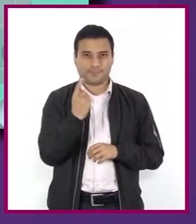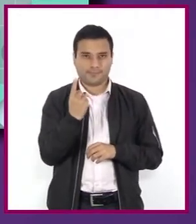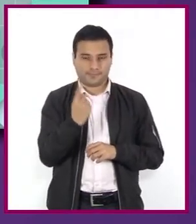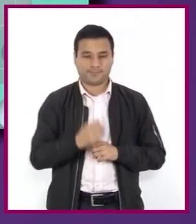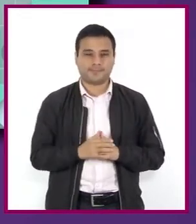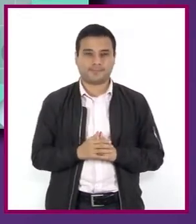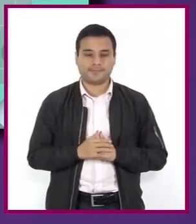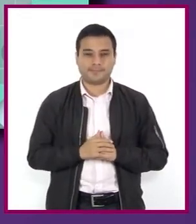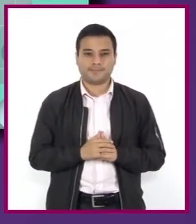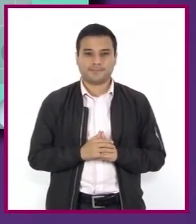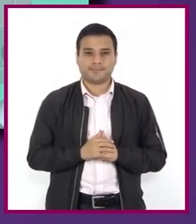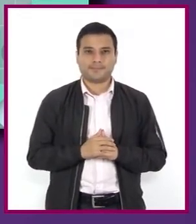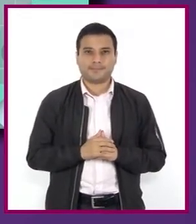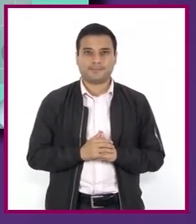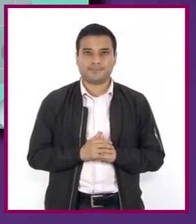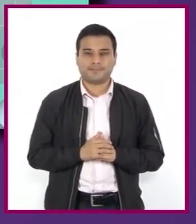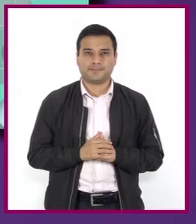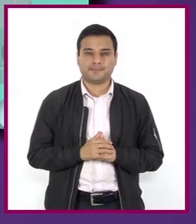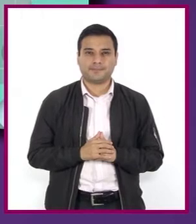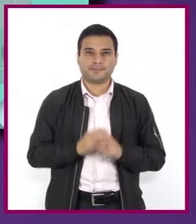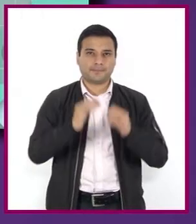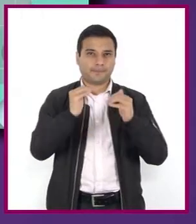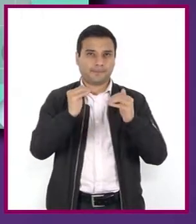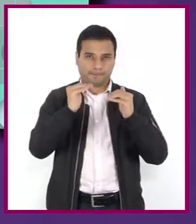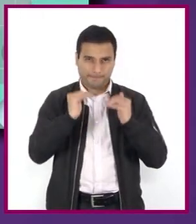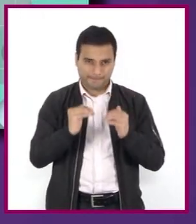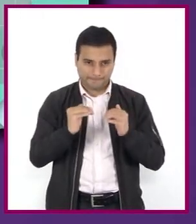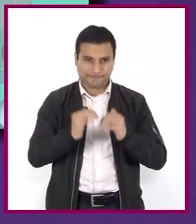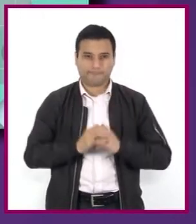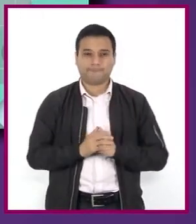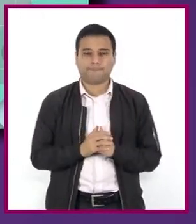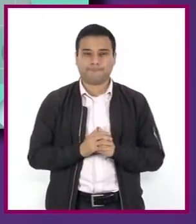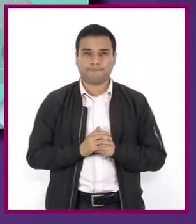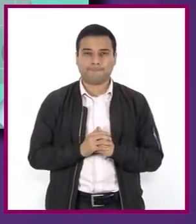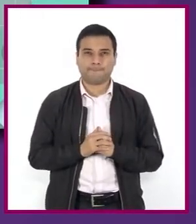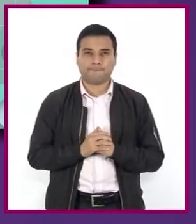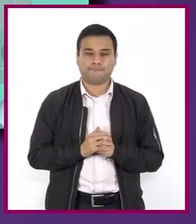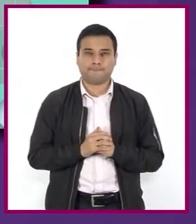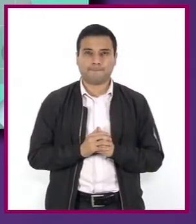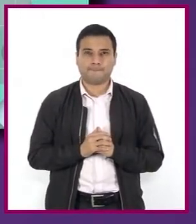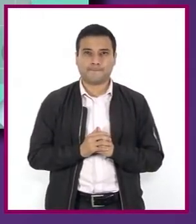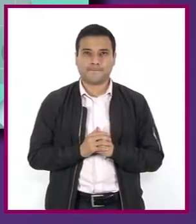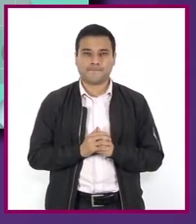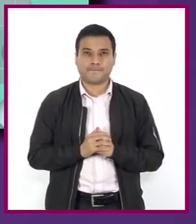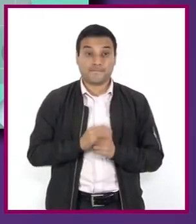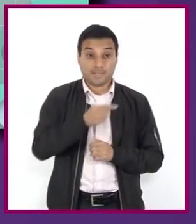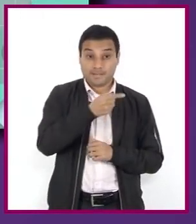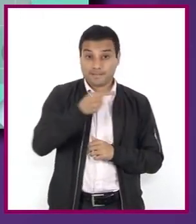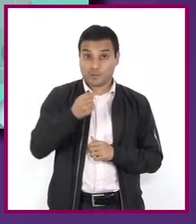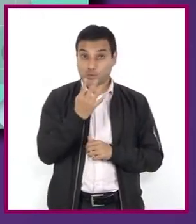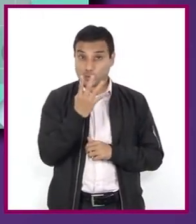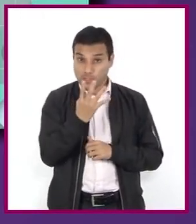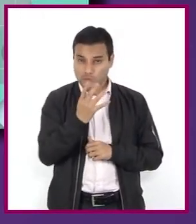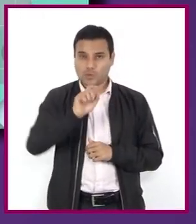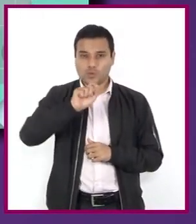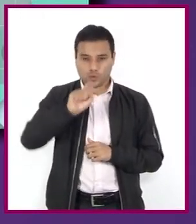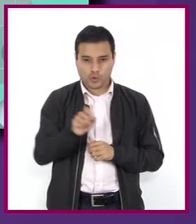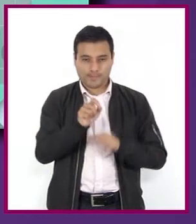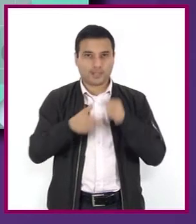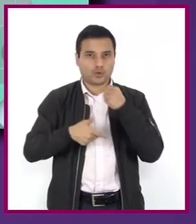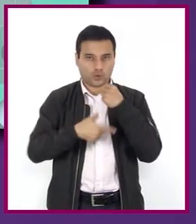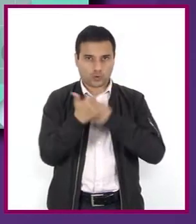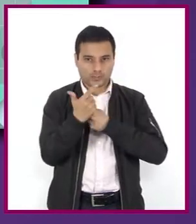positivo en las ordenadas. Las siguientes parejas de números son 4 negativo,